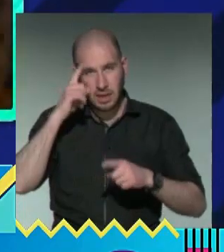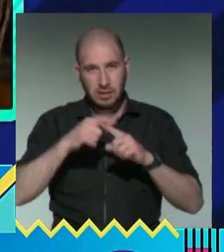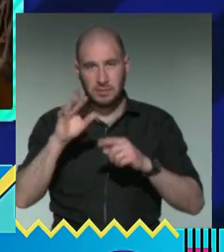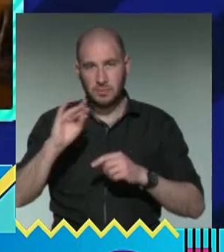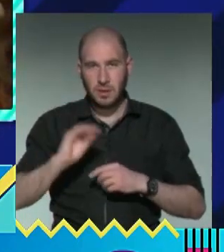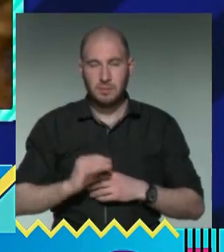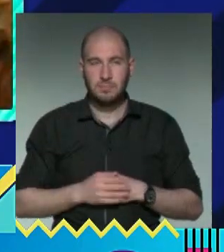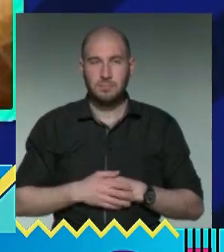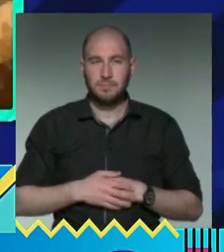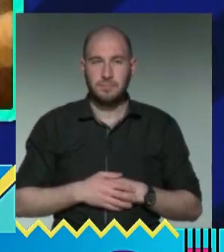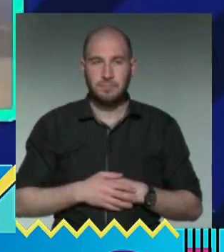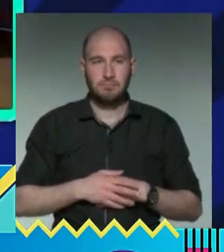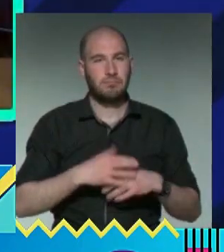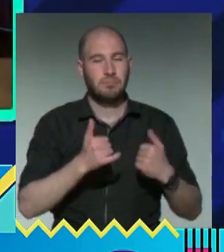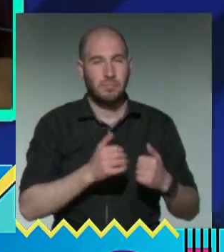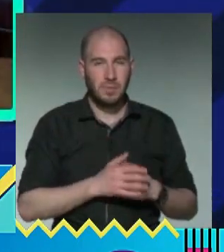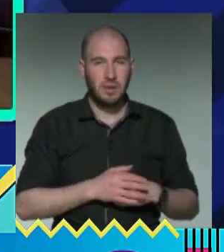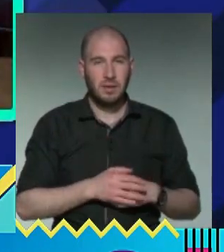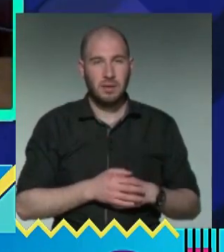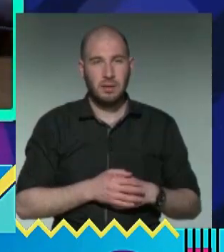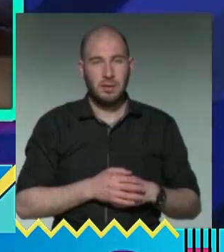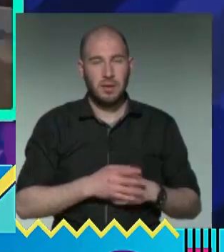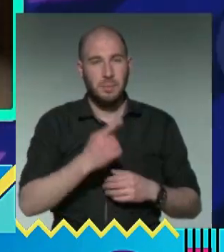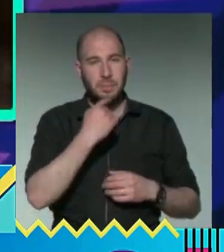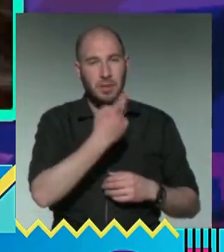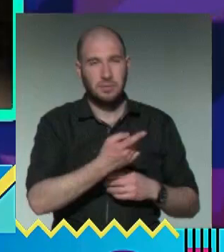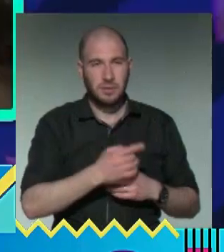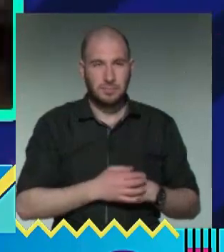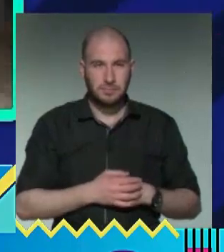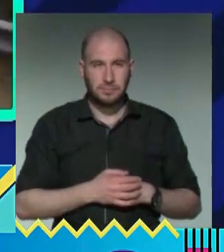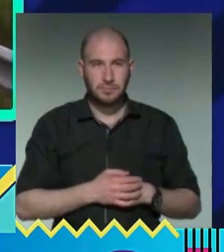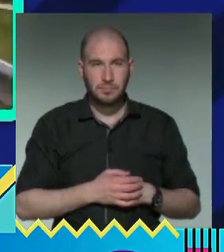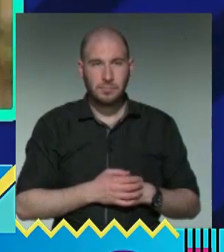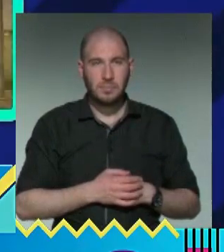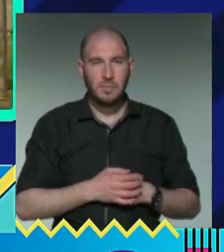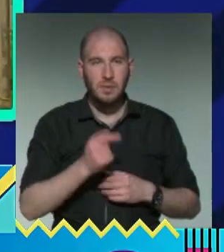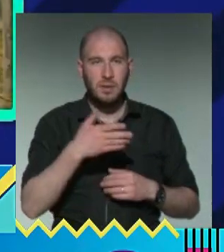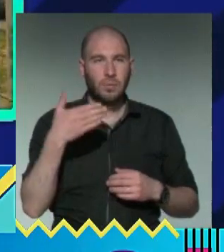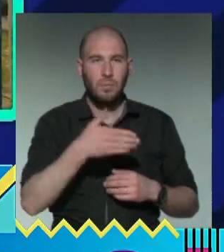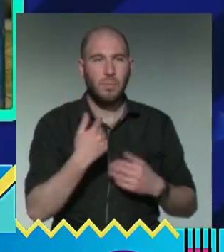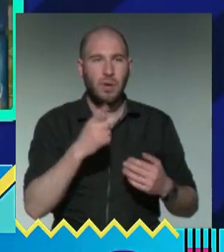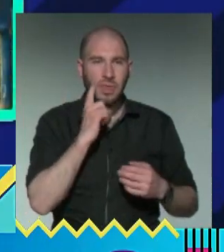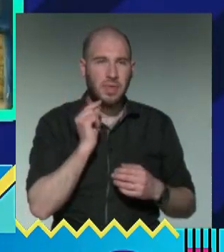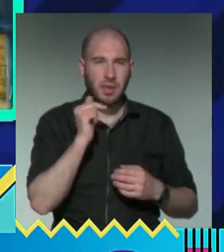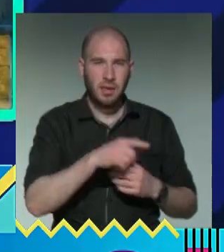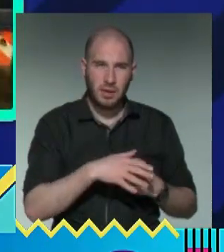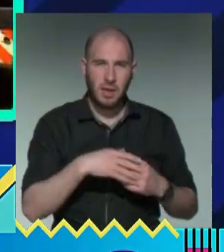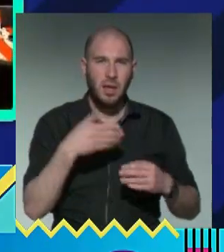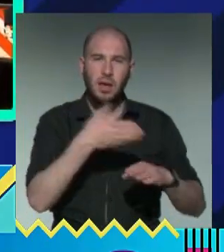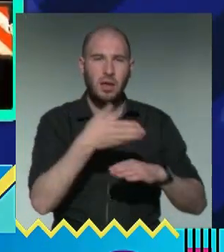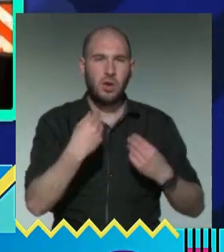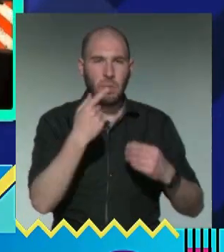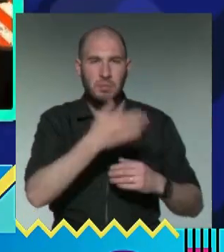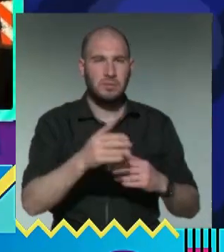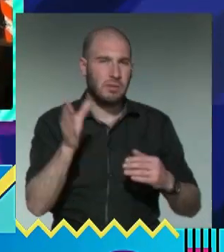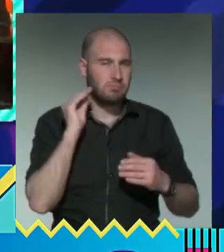exdiputado. Bien. Bueno, Marcelo, consultarte, bueno, si se puede participar de estas jornadas, ¿cómo se puede hacer para quienes nos